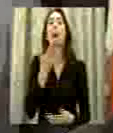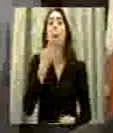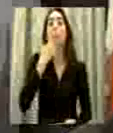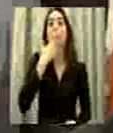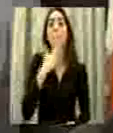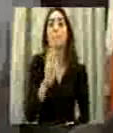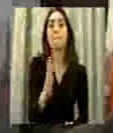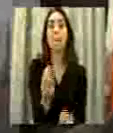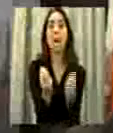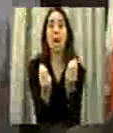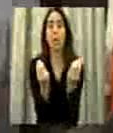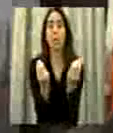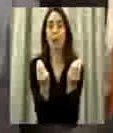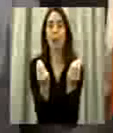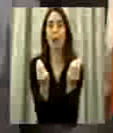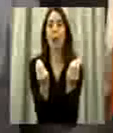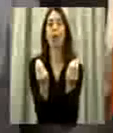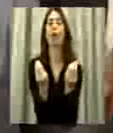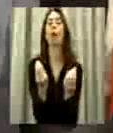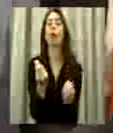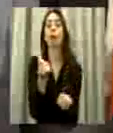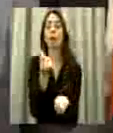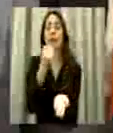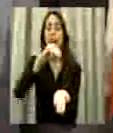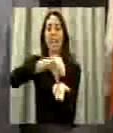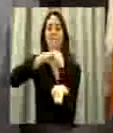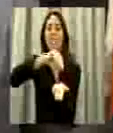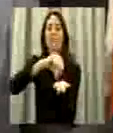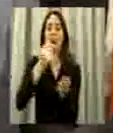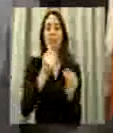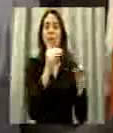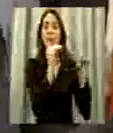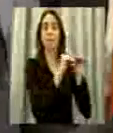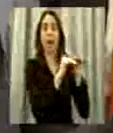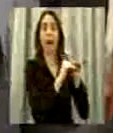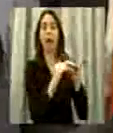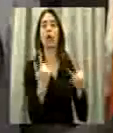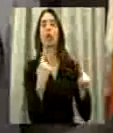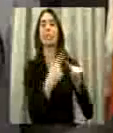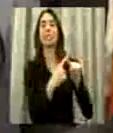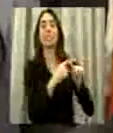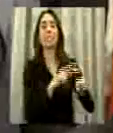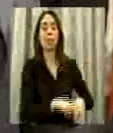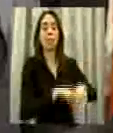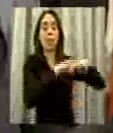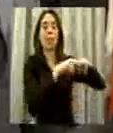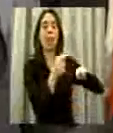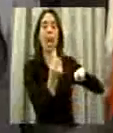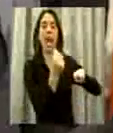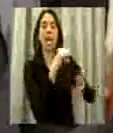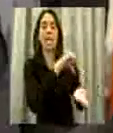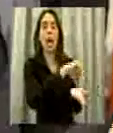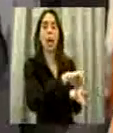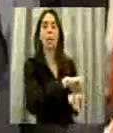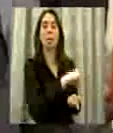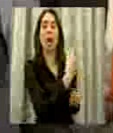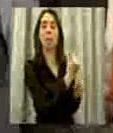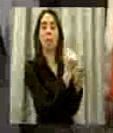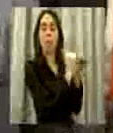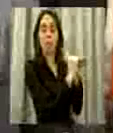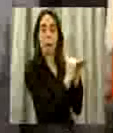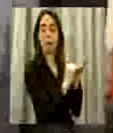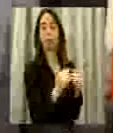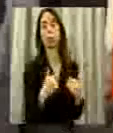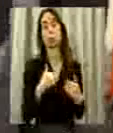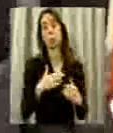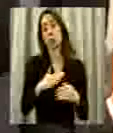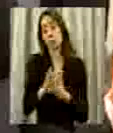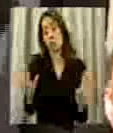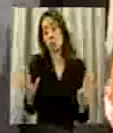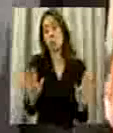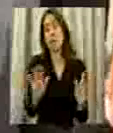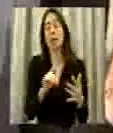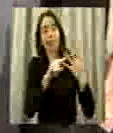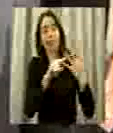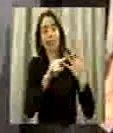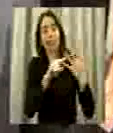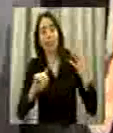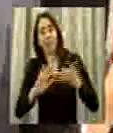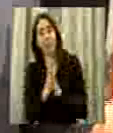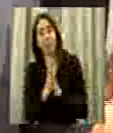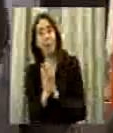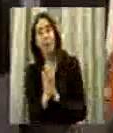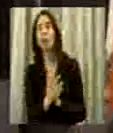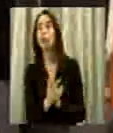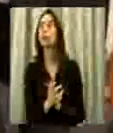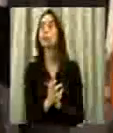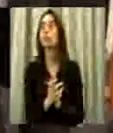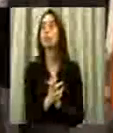en la capitalización de los bancos y las exigencias de capital. Bueno, yo quiero terminar porque todo esto, o